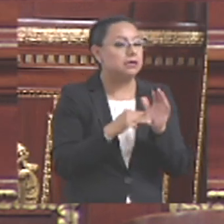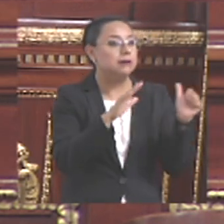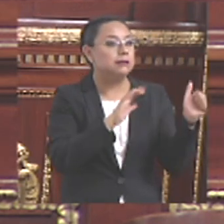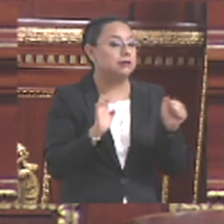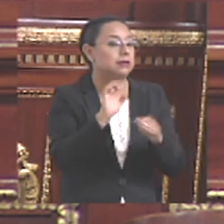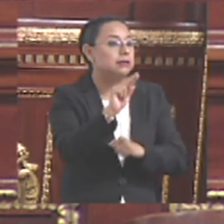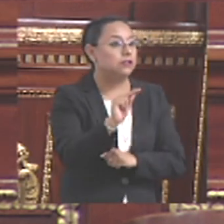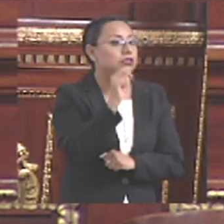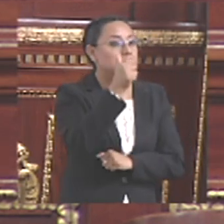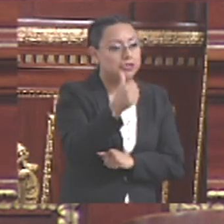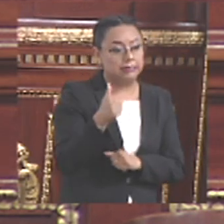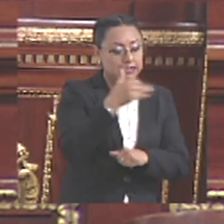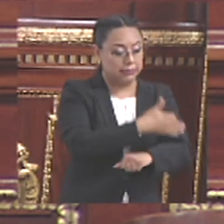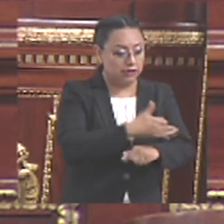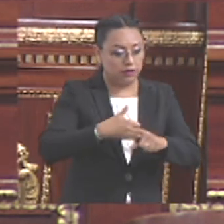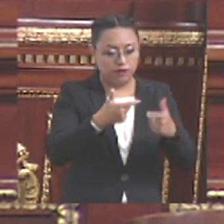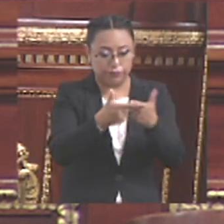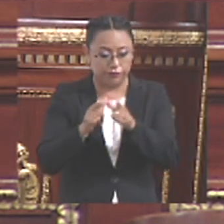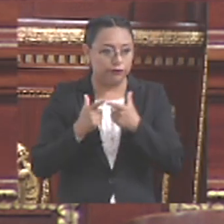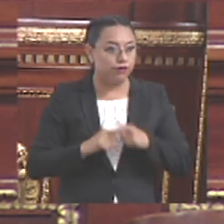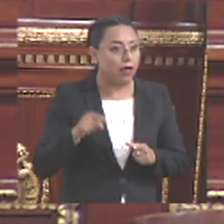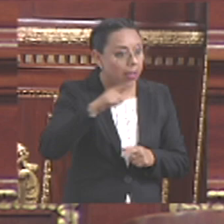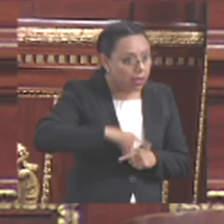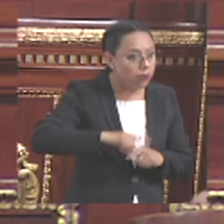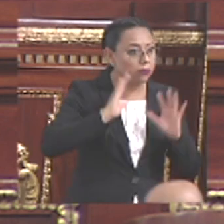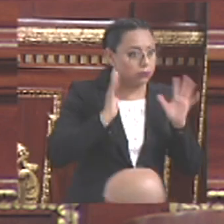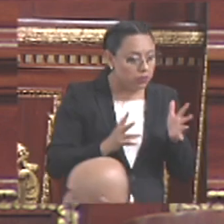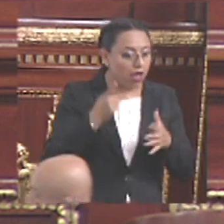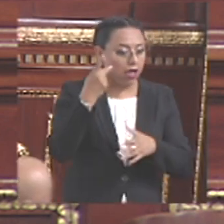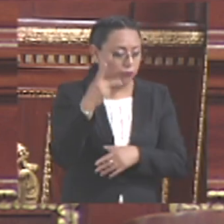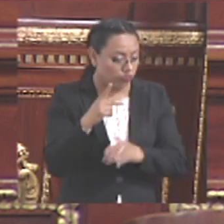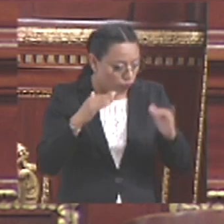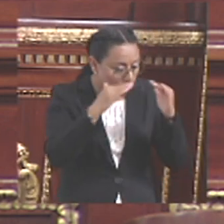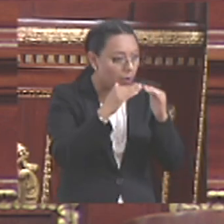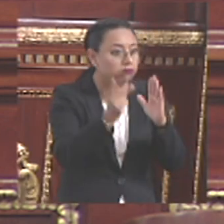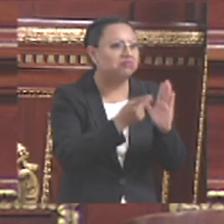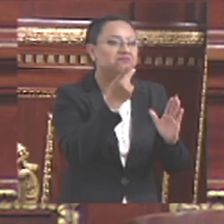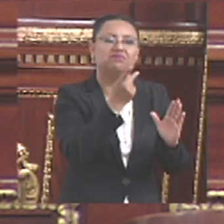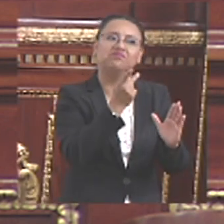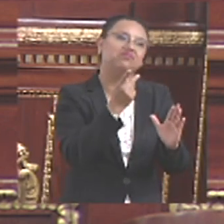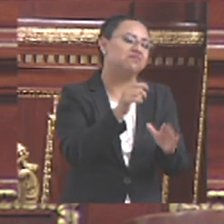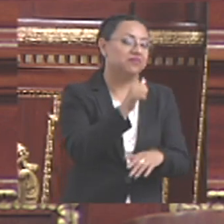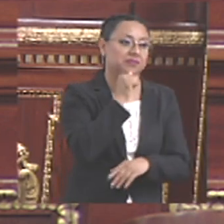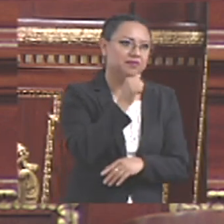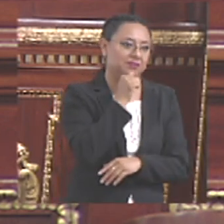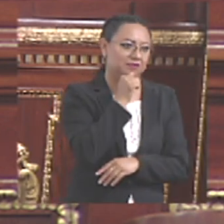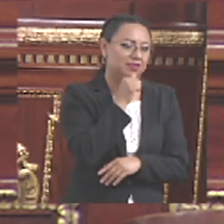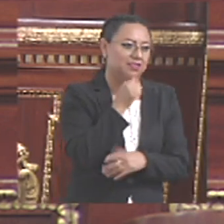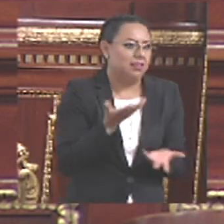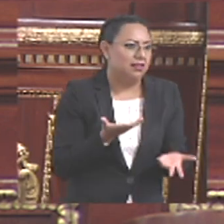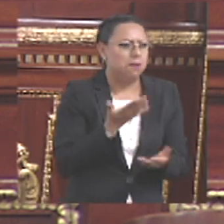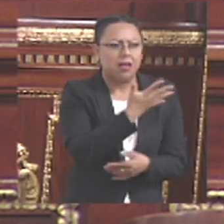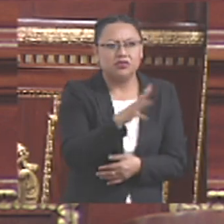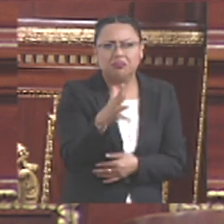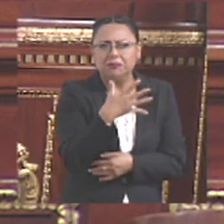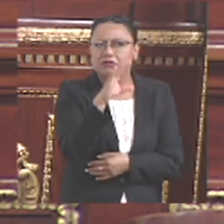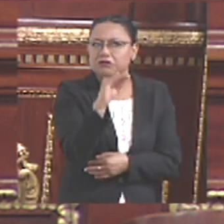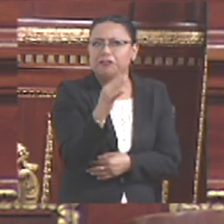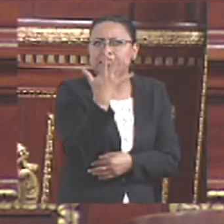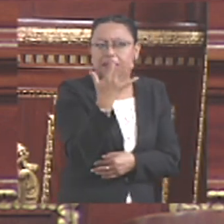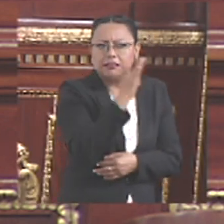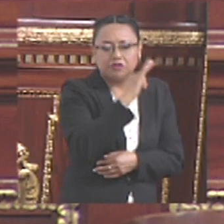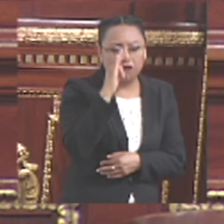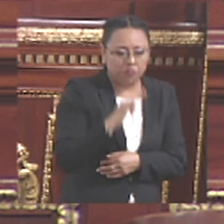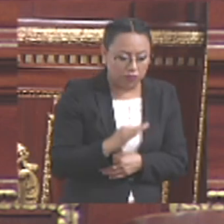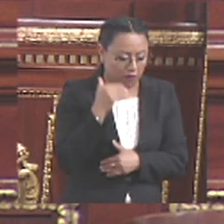7,686 familias que no han podido regresar a sus hogares. Como vemos, está muy lejos del 95% de